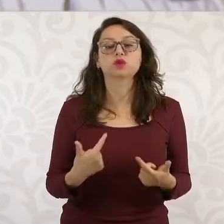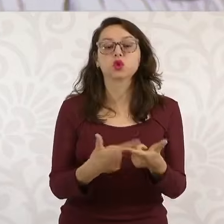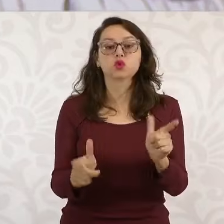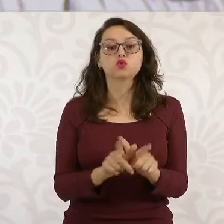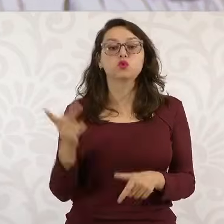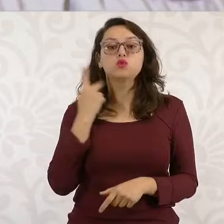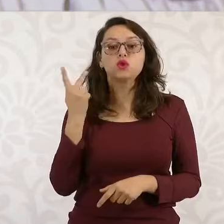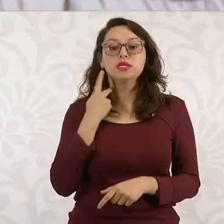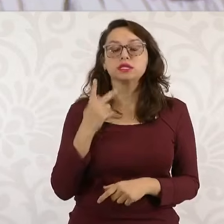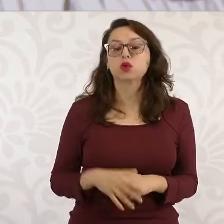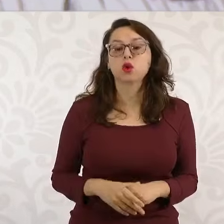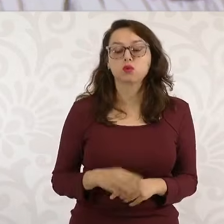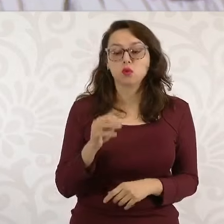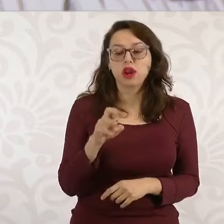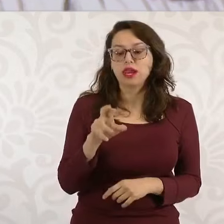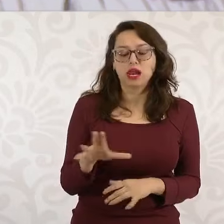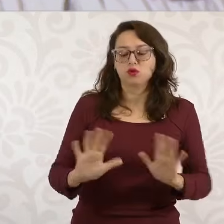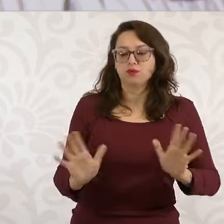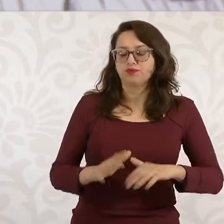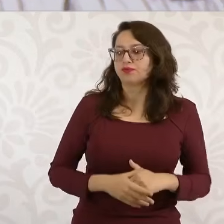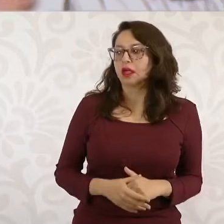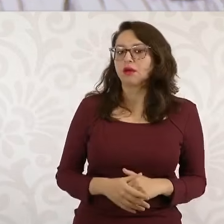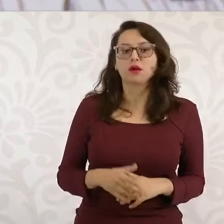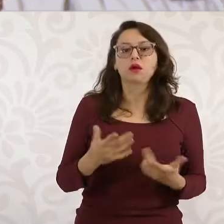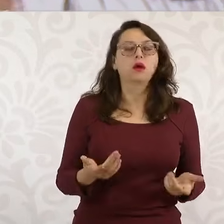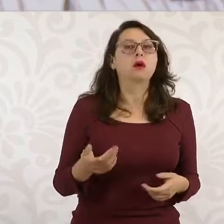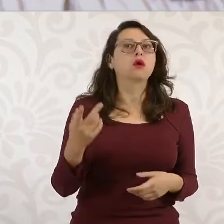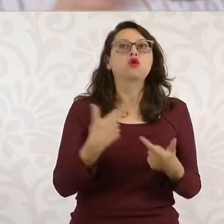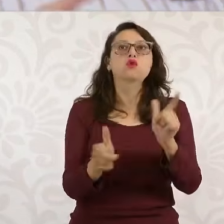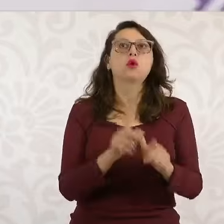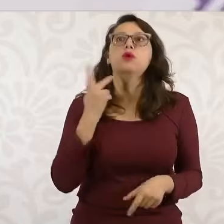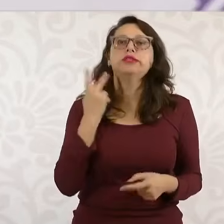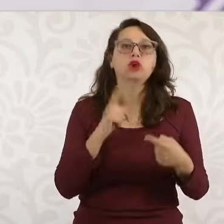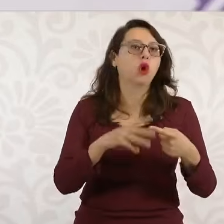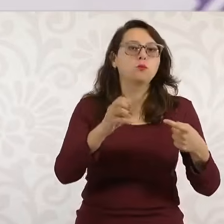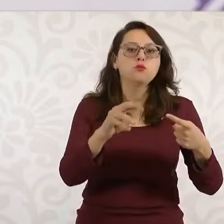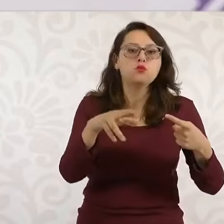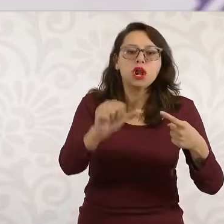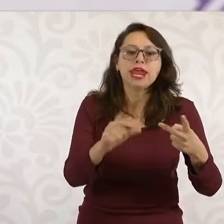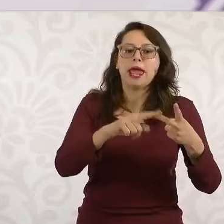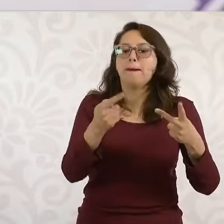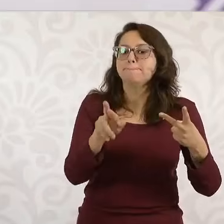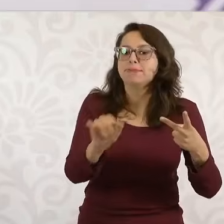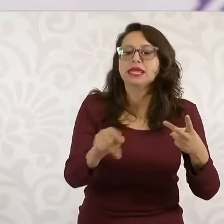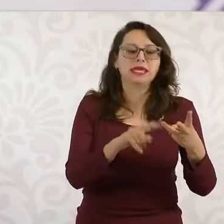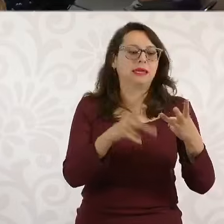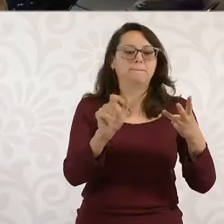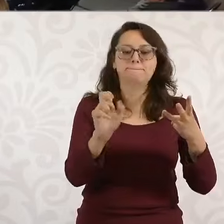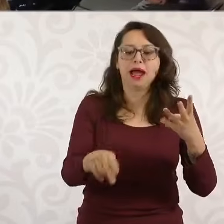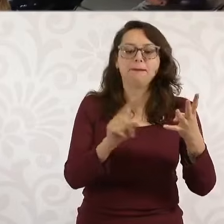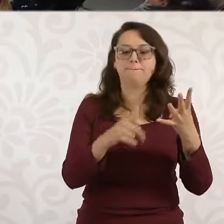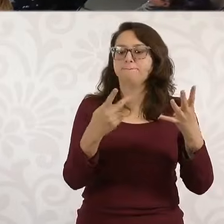por el partido X, por el PAN, por el PRI, por el Verde, por el PT, ¿qué otros partidos hay? Ahora